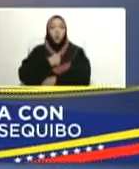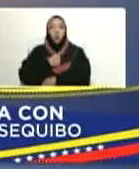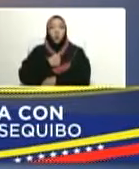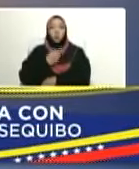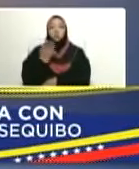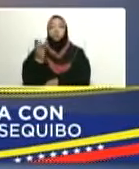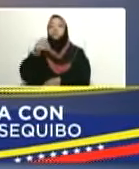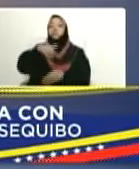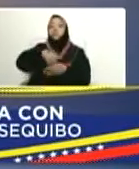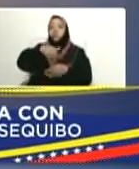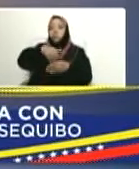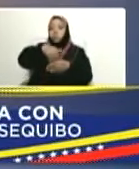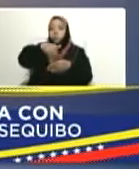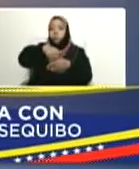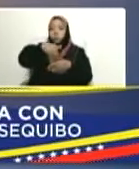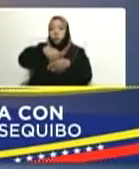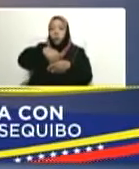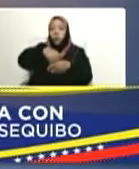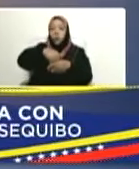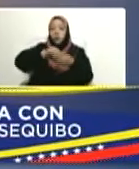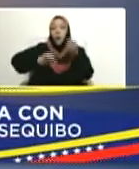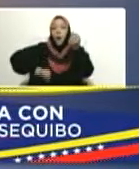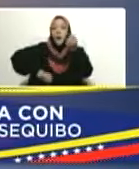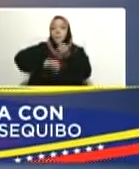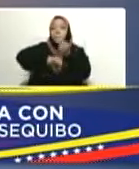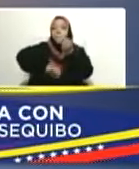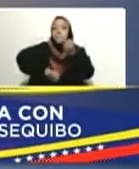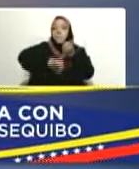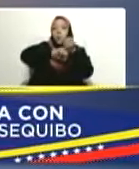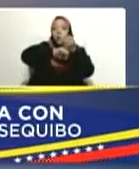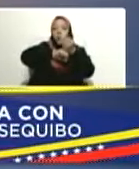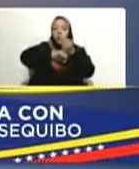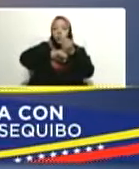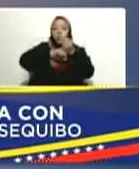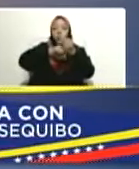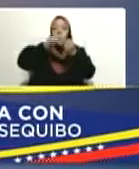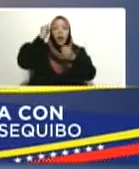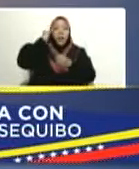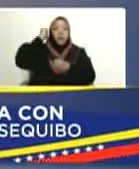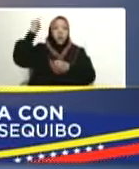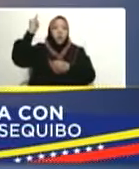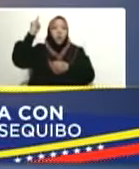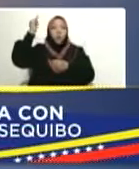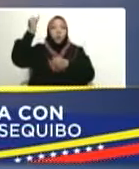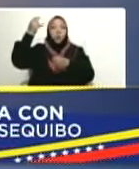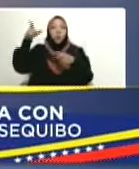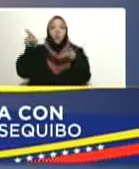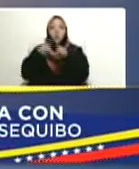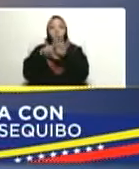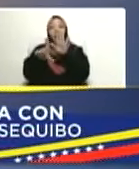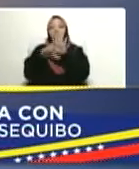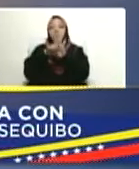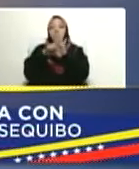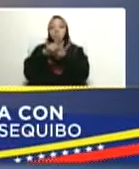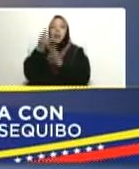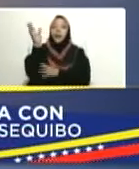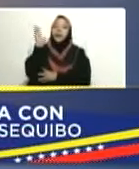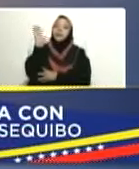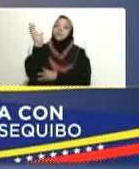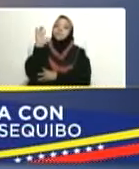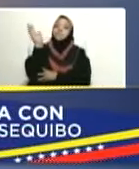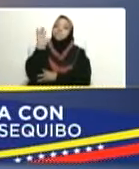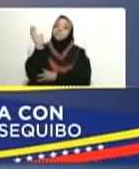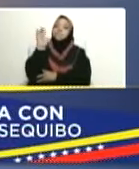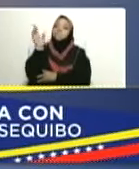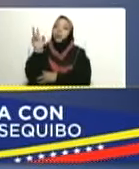convoca. Yo estoy apoyando una magnífica idea del poder legislativo, del poder parlamentario